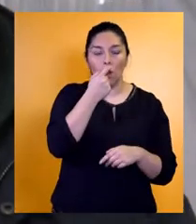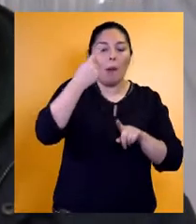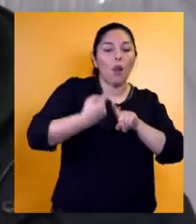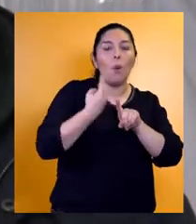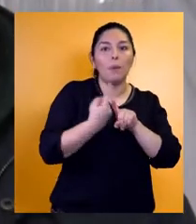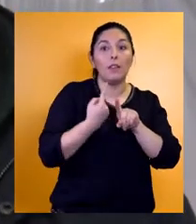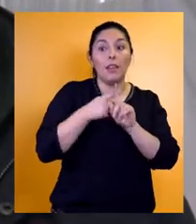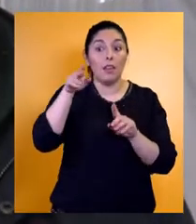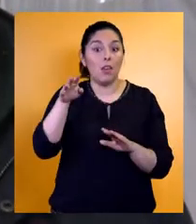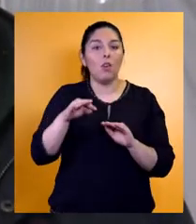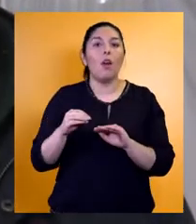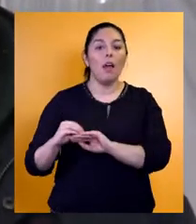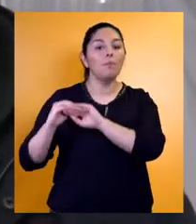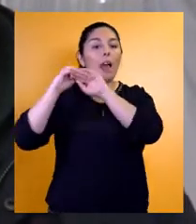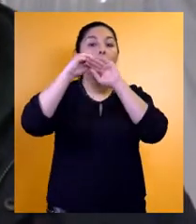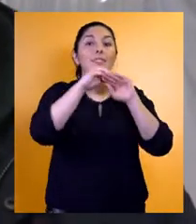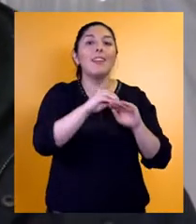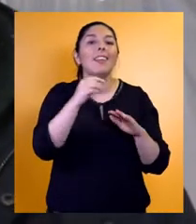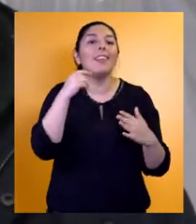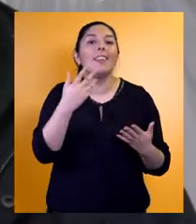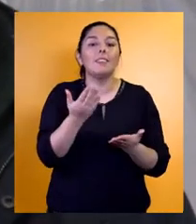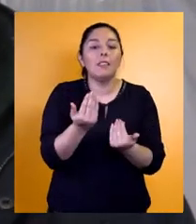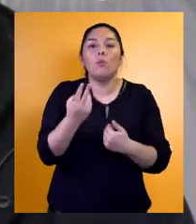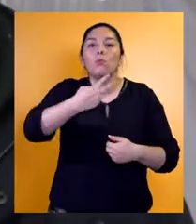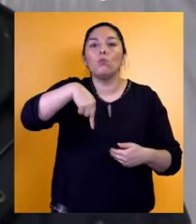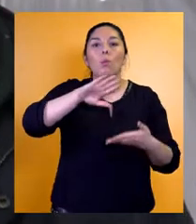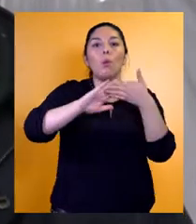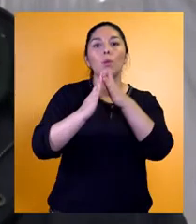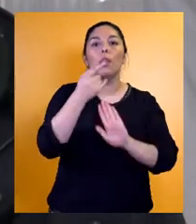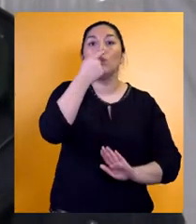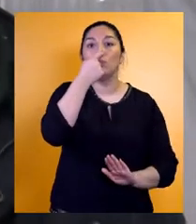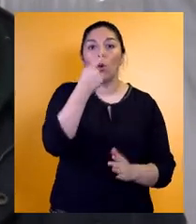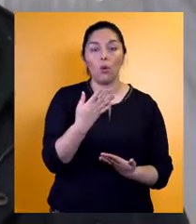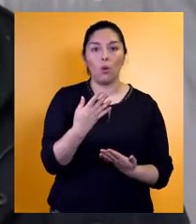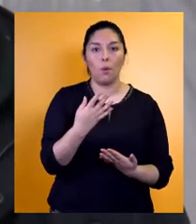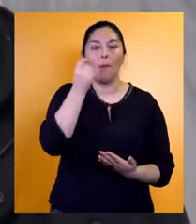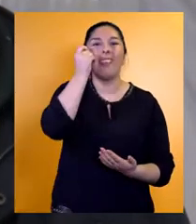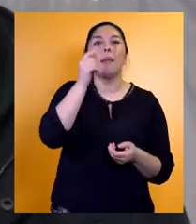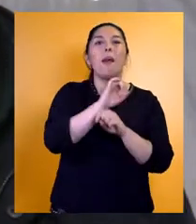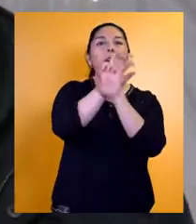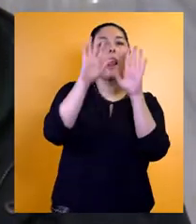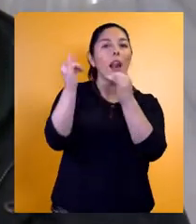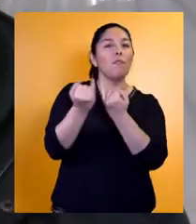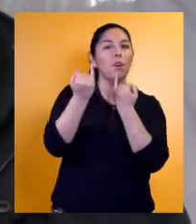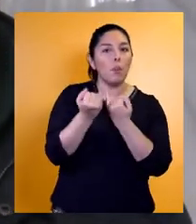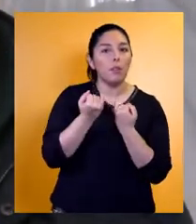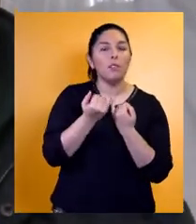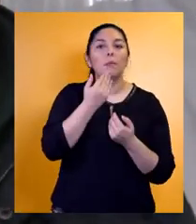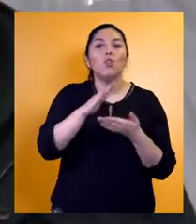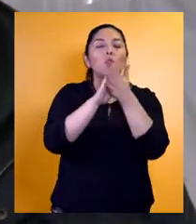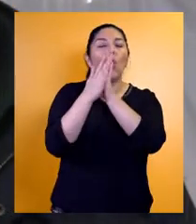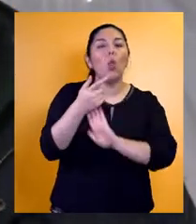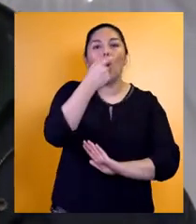un mensaje directo del Papa hacia la comunidad osornina. Y tercero, lo que esperamos todos los osorninos, todos